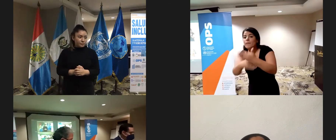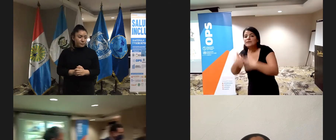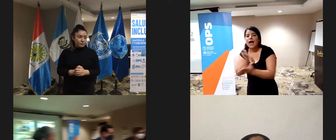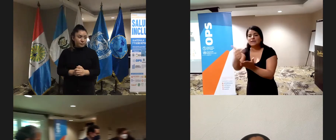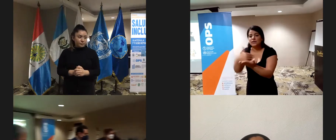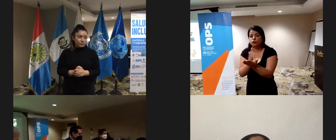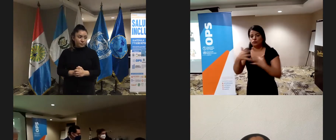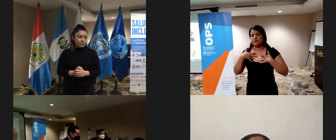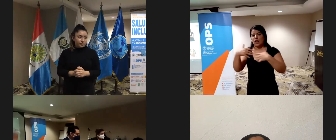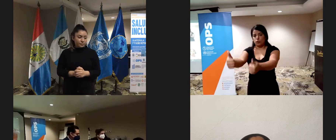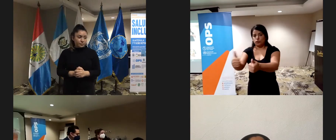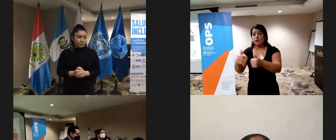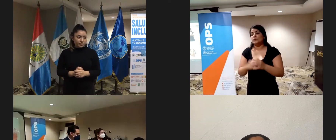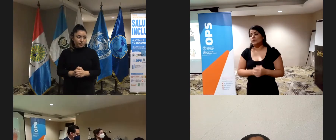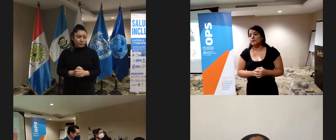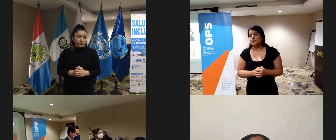Sí.